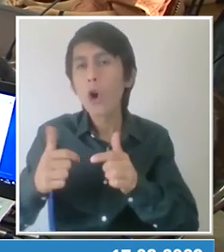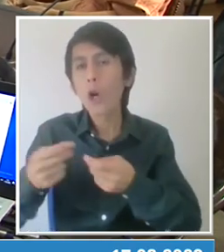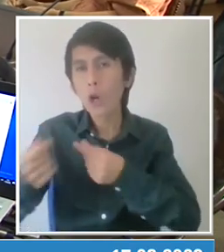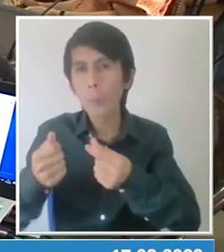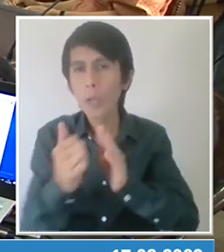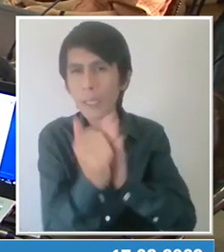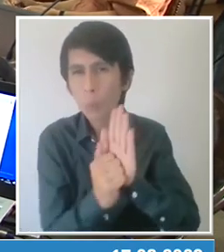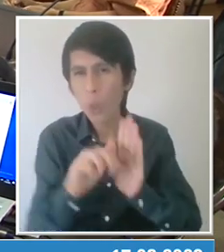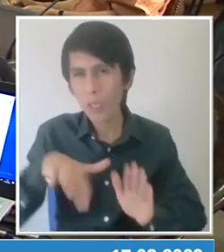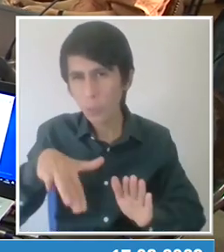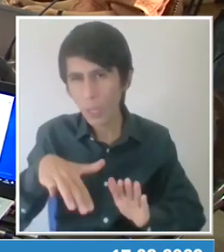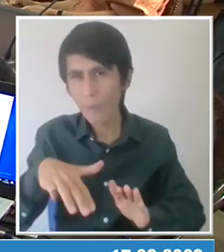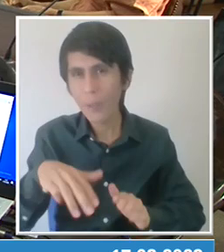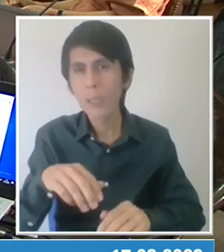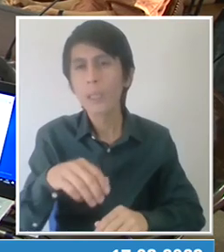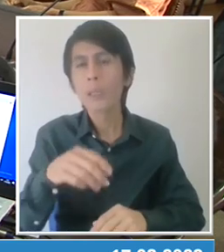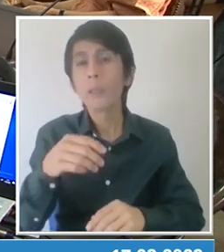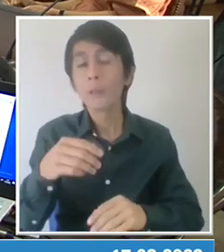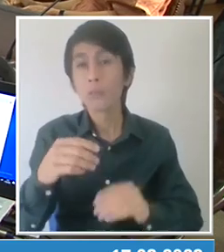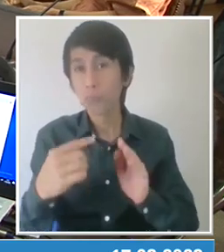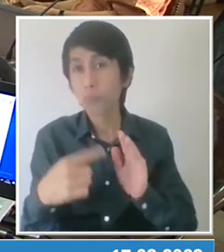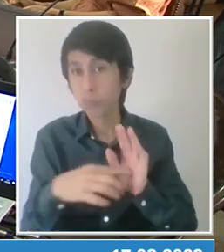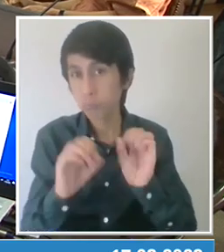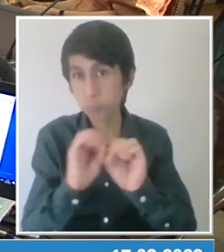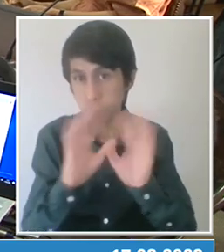con bastante nitidez.